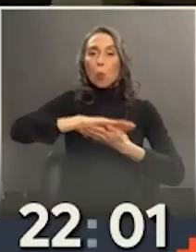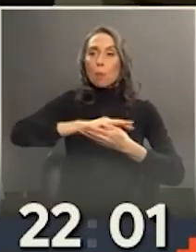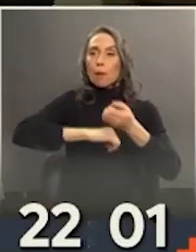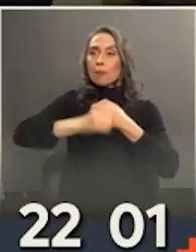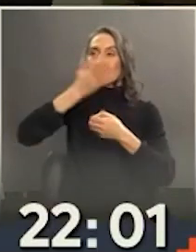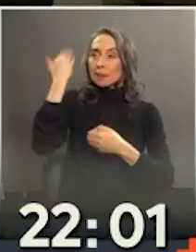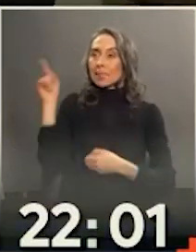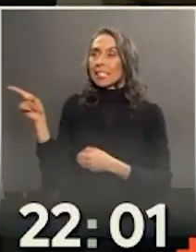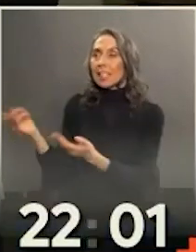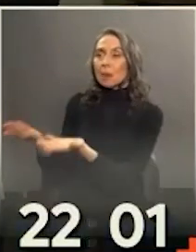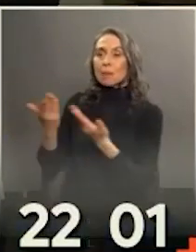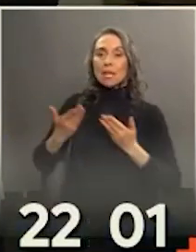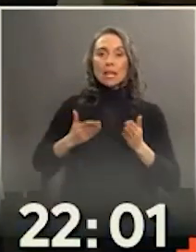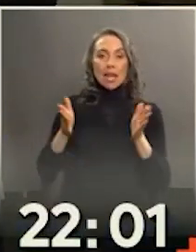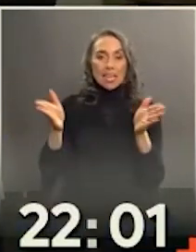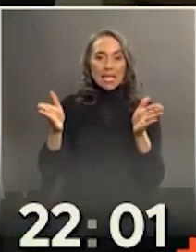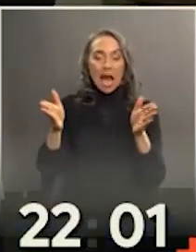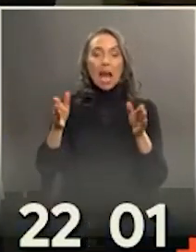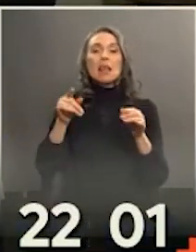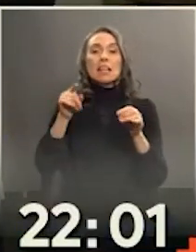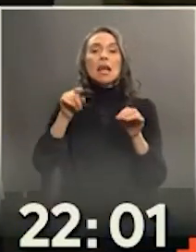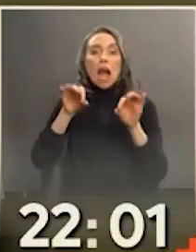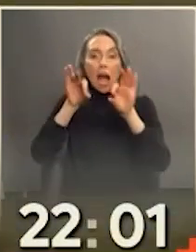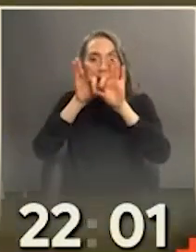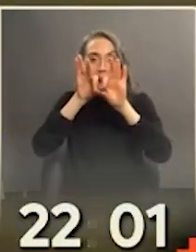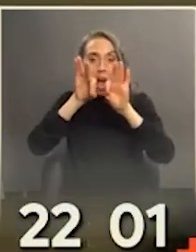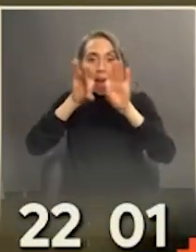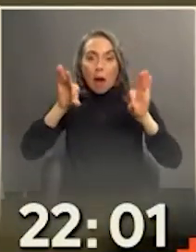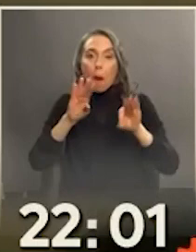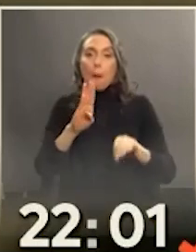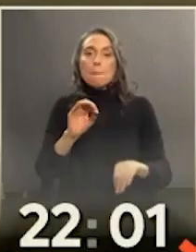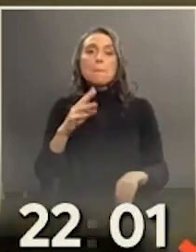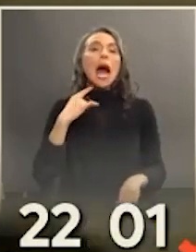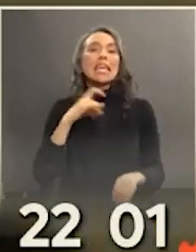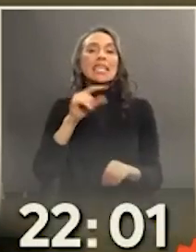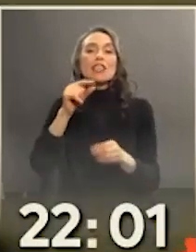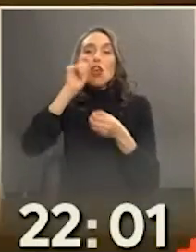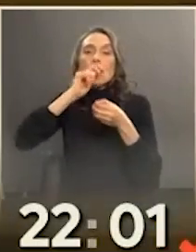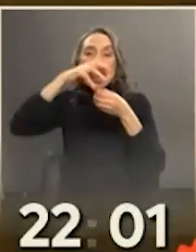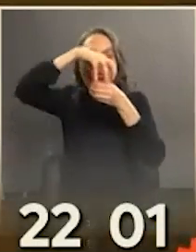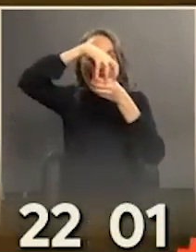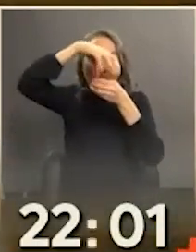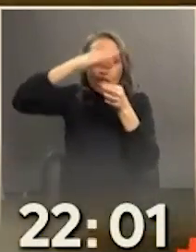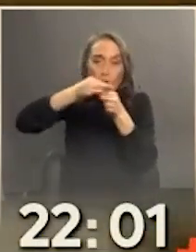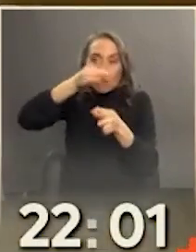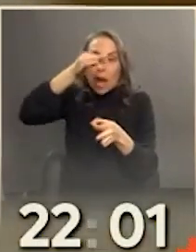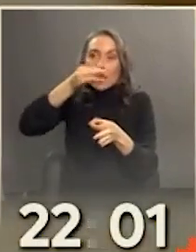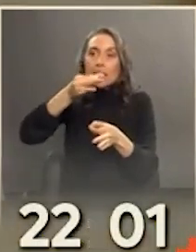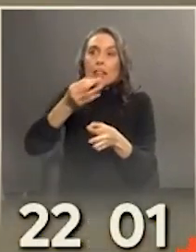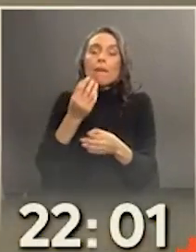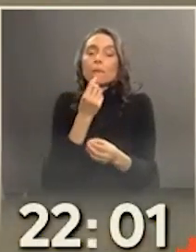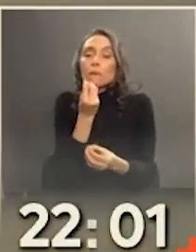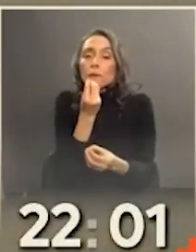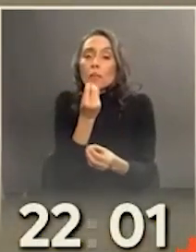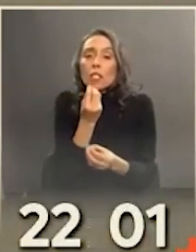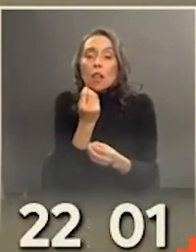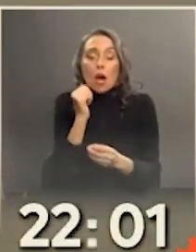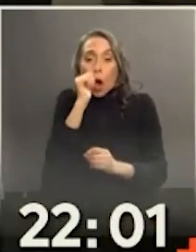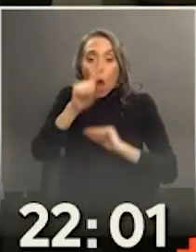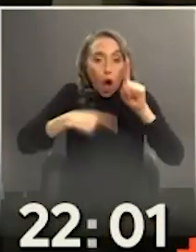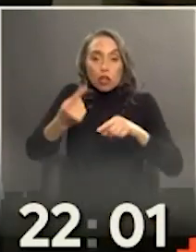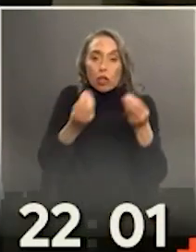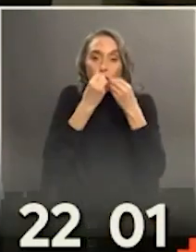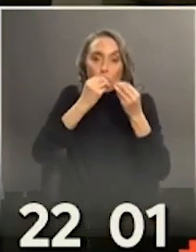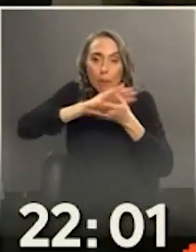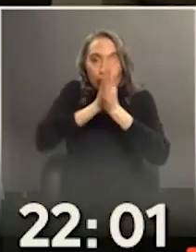me regaló una caja de barquillos enorme. Yo me encantaron, me fascinaron. Me las comí de un día para otro. Ahí